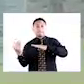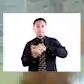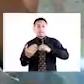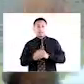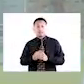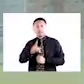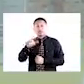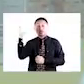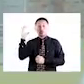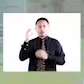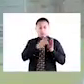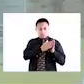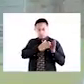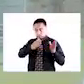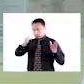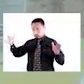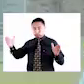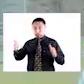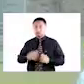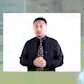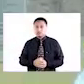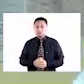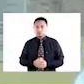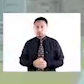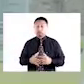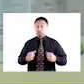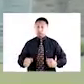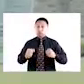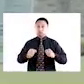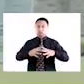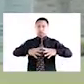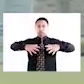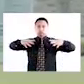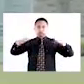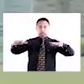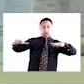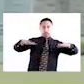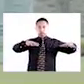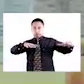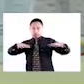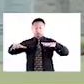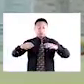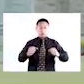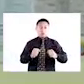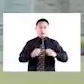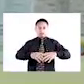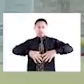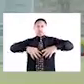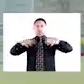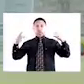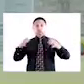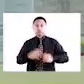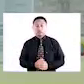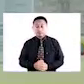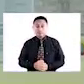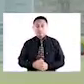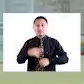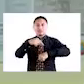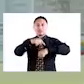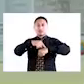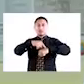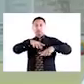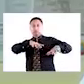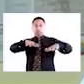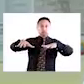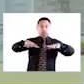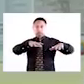de Bahía hasta Buenaventura en Colombia. Entonces estamos hablando de tamaños mucho más grandes, de energías mucho más grandes,